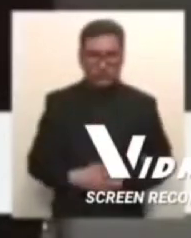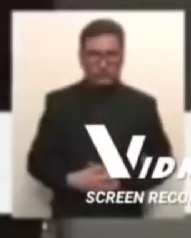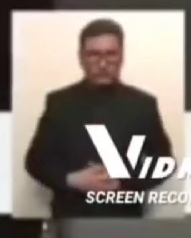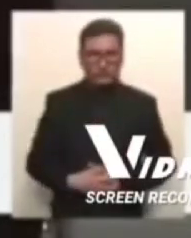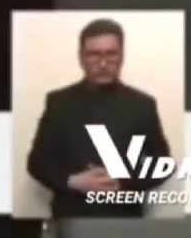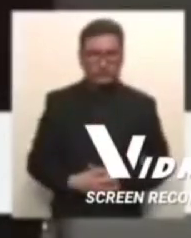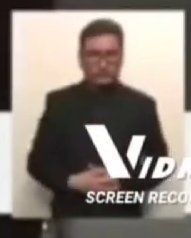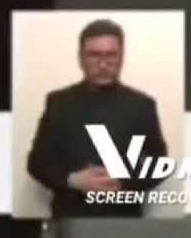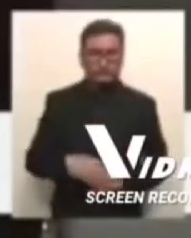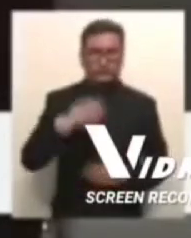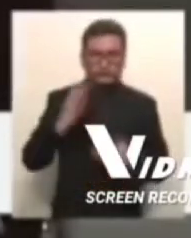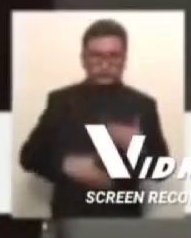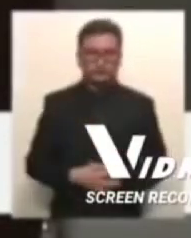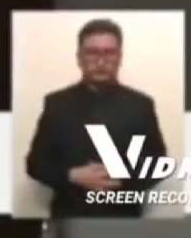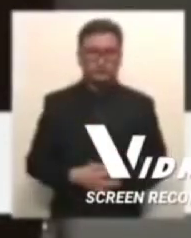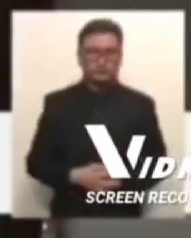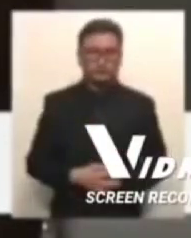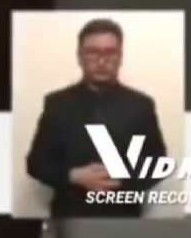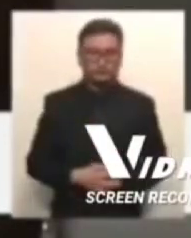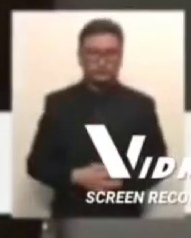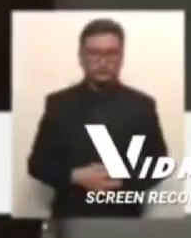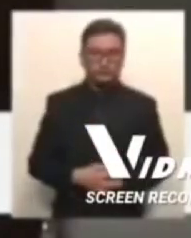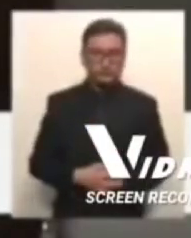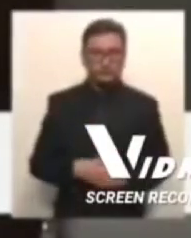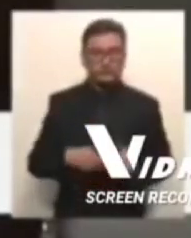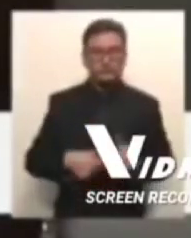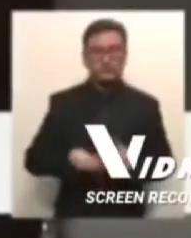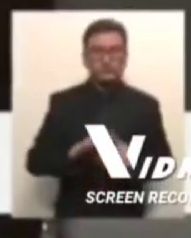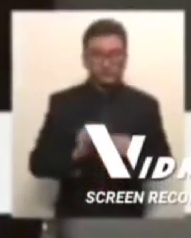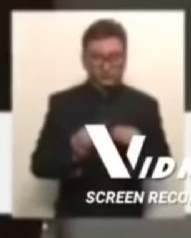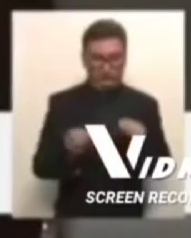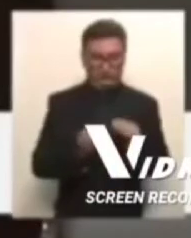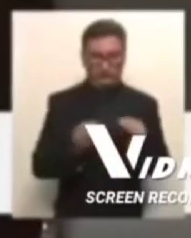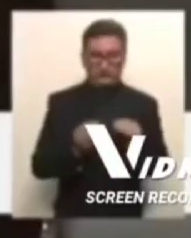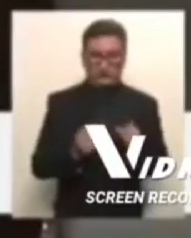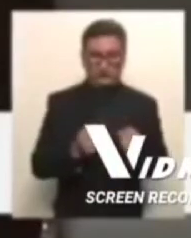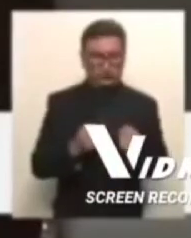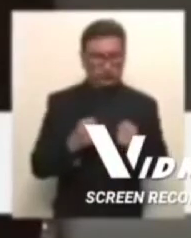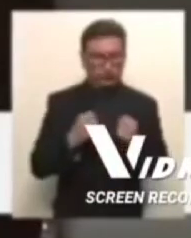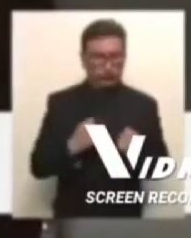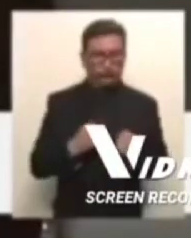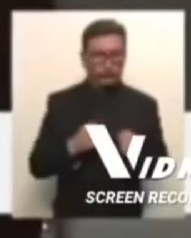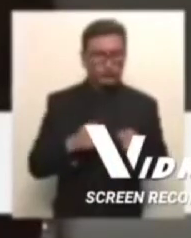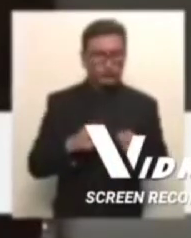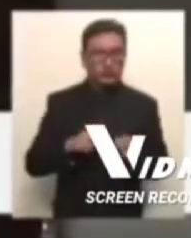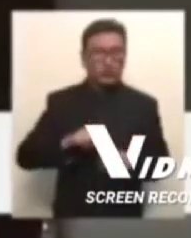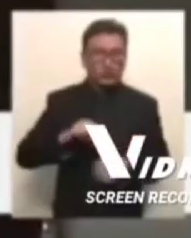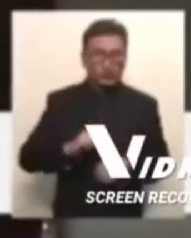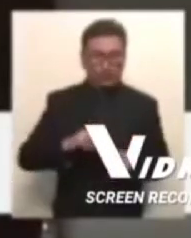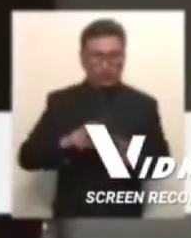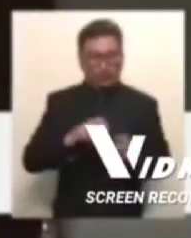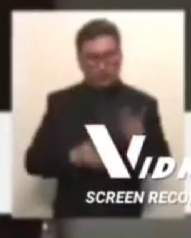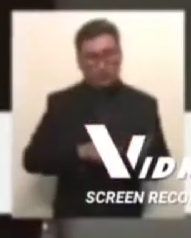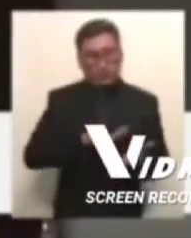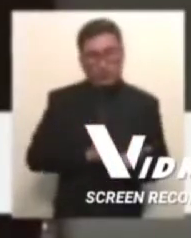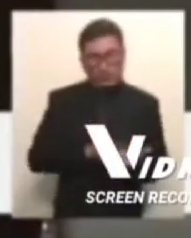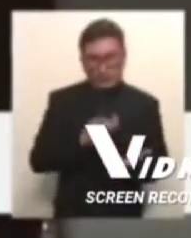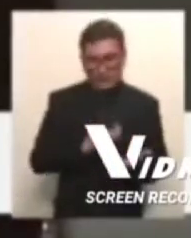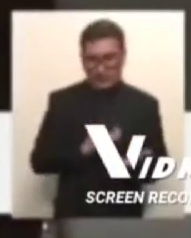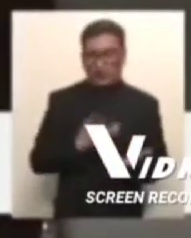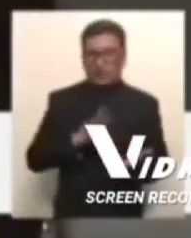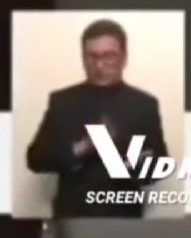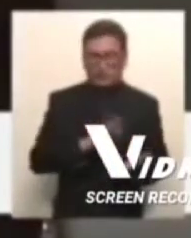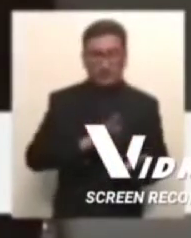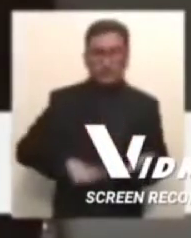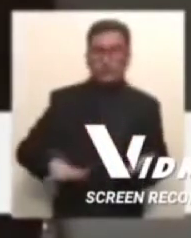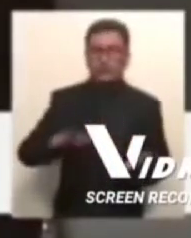no la respetan. Termino. Va a haber un debate fuerte sobre el tema que aquí están planteando. Solo les aclaro que